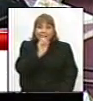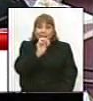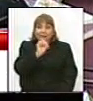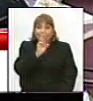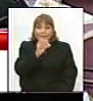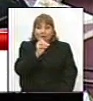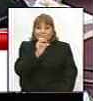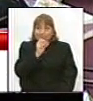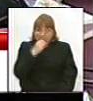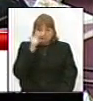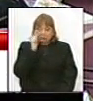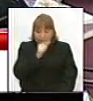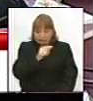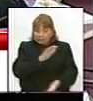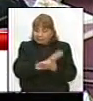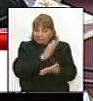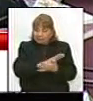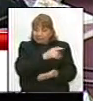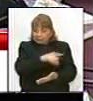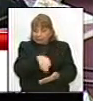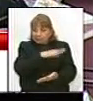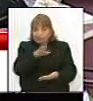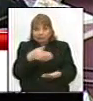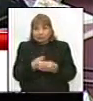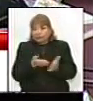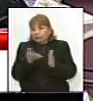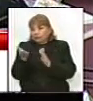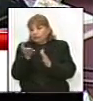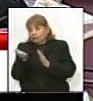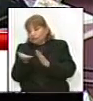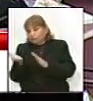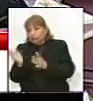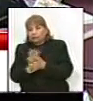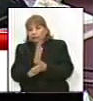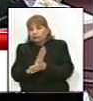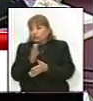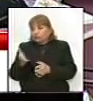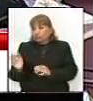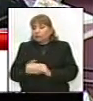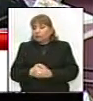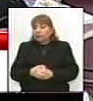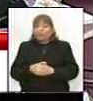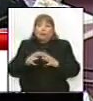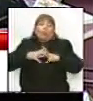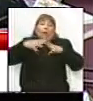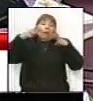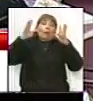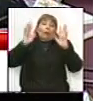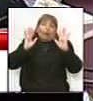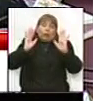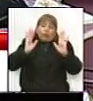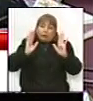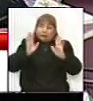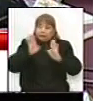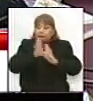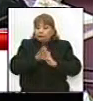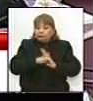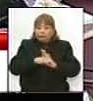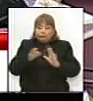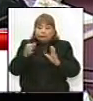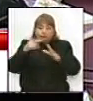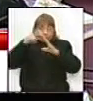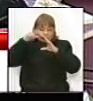todo seguirá el trámite para que pueda hacer un proceso de reflexión mayor de